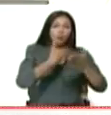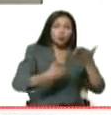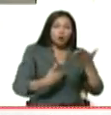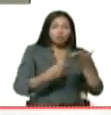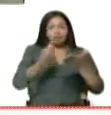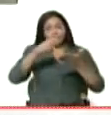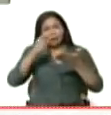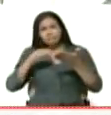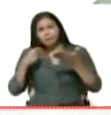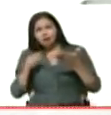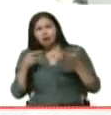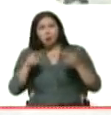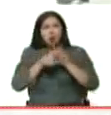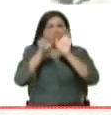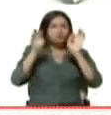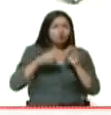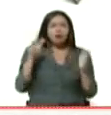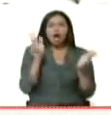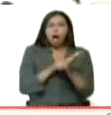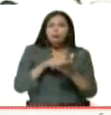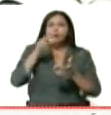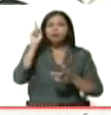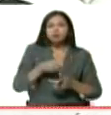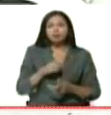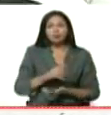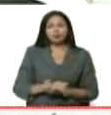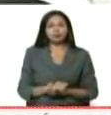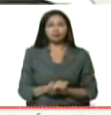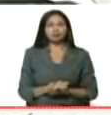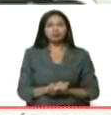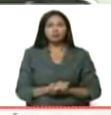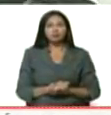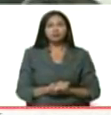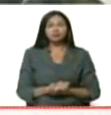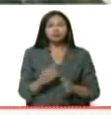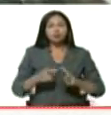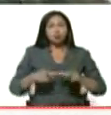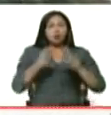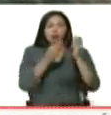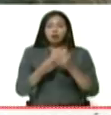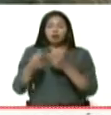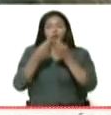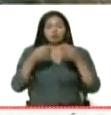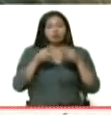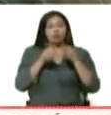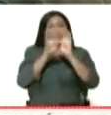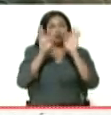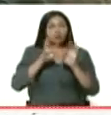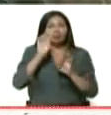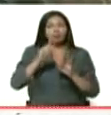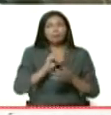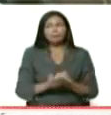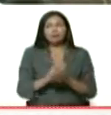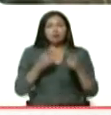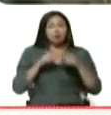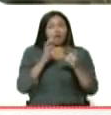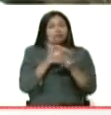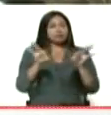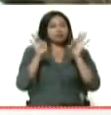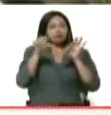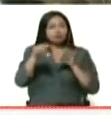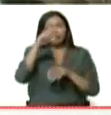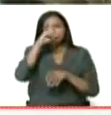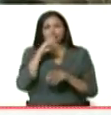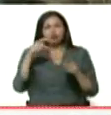nota, aprobando. En el campo de la economía ha sido muy exitoso este año,